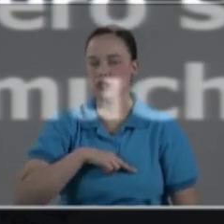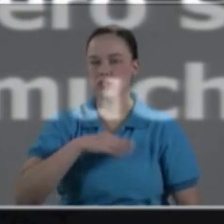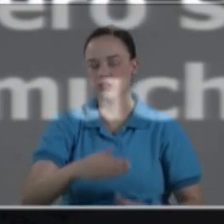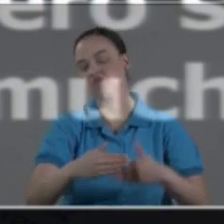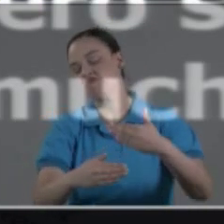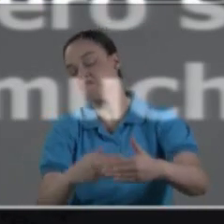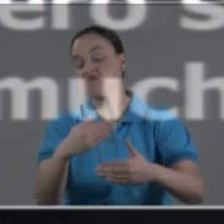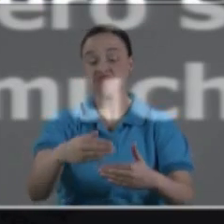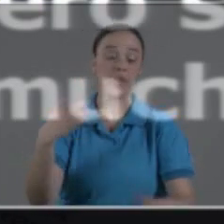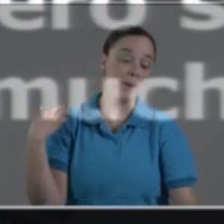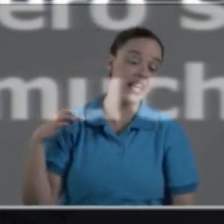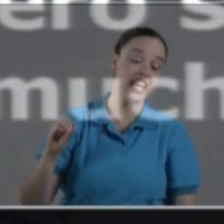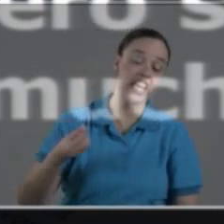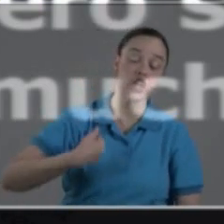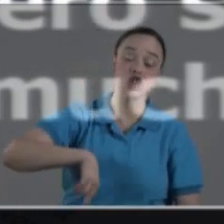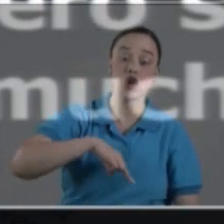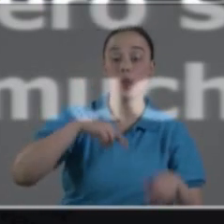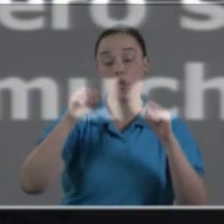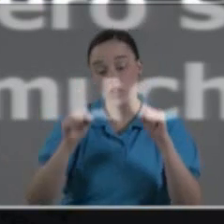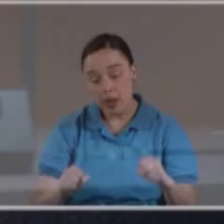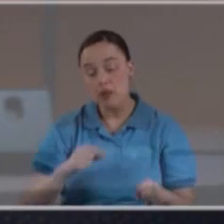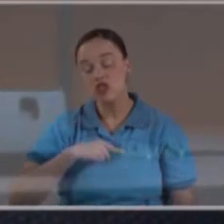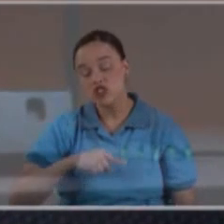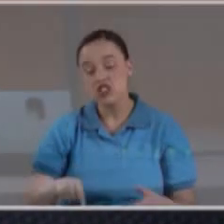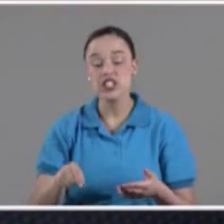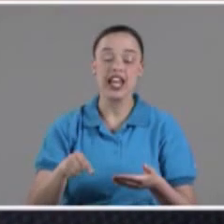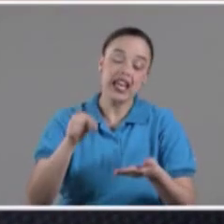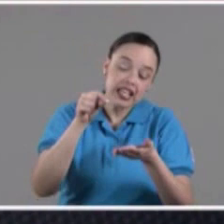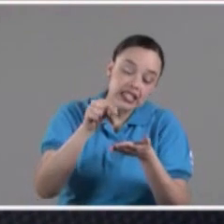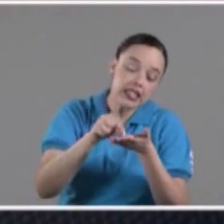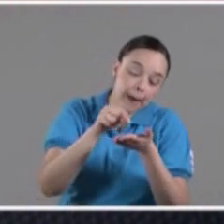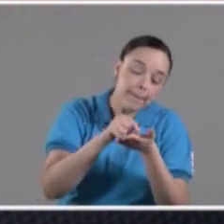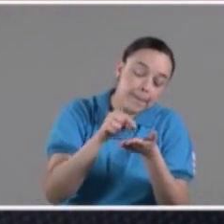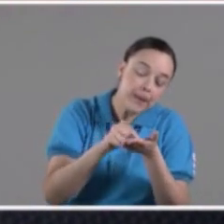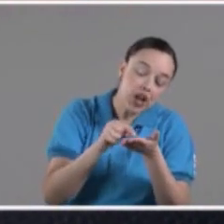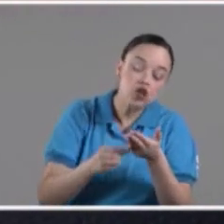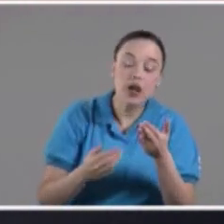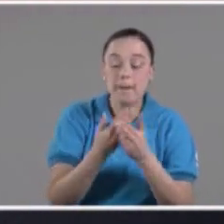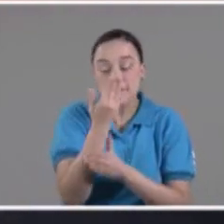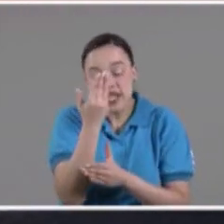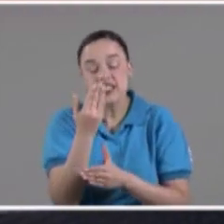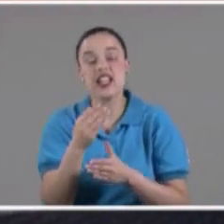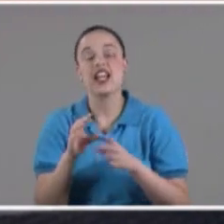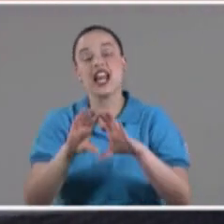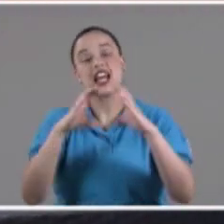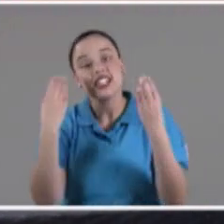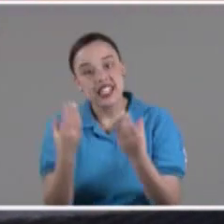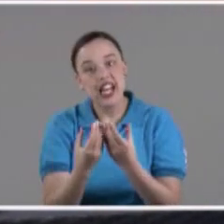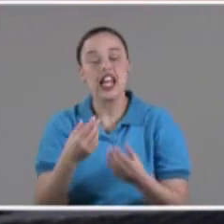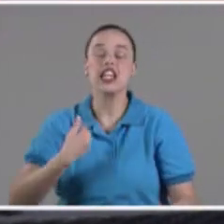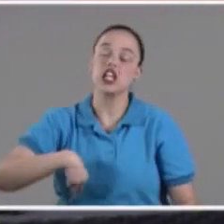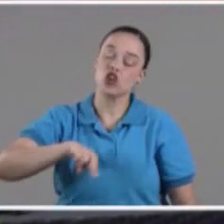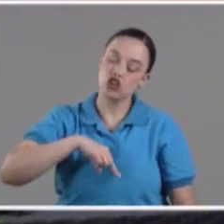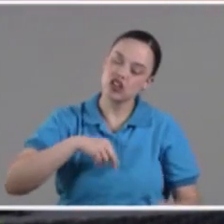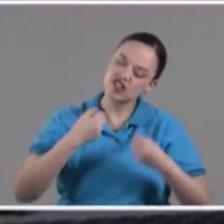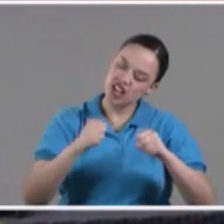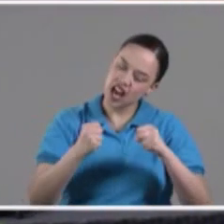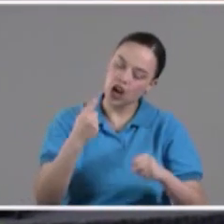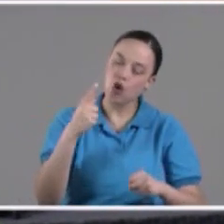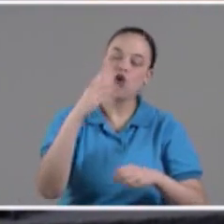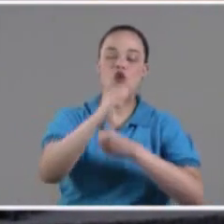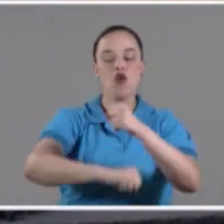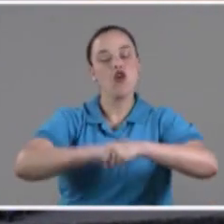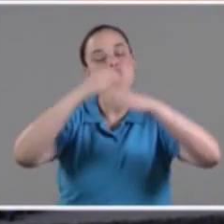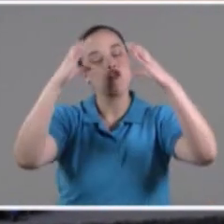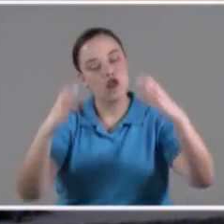para que nosotros podamos ser sembrados nuevamente en la tierra y de nosotros se produzca un